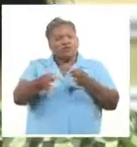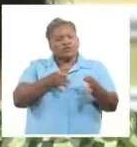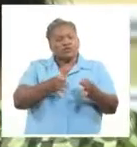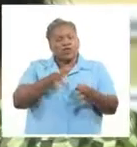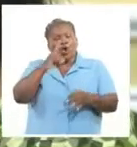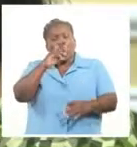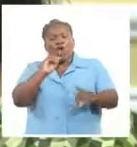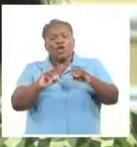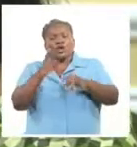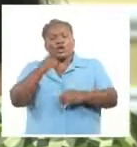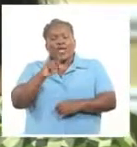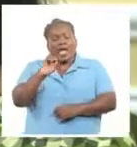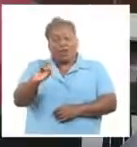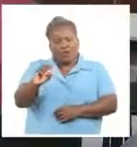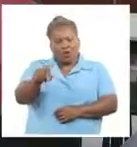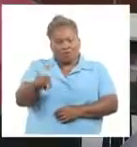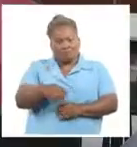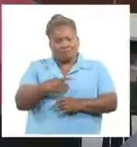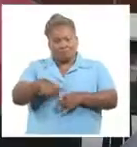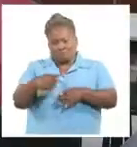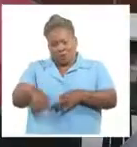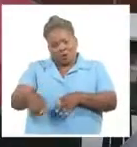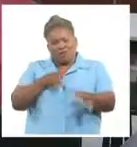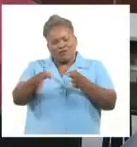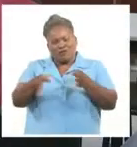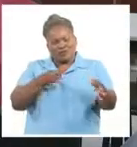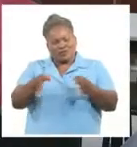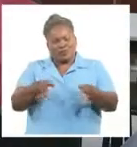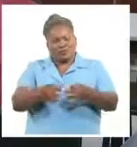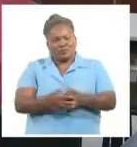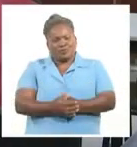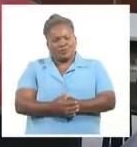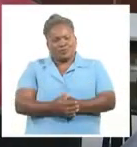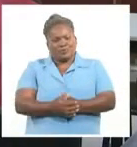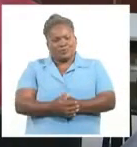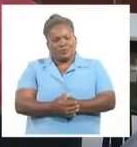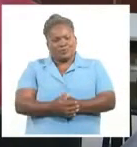en el derecho inmobiliario cubano. Daimi Díaz Breijo, Sistema Informativo.